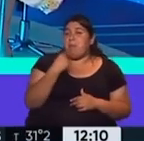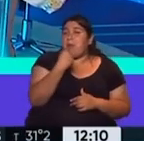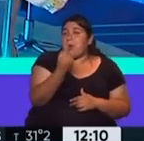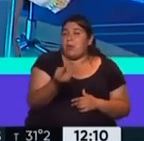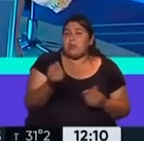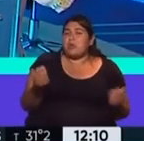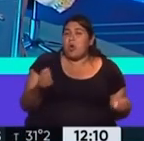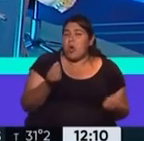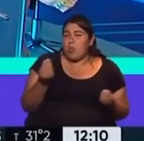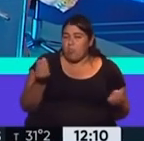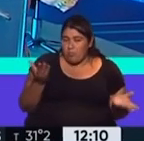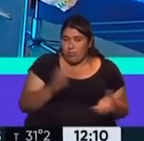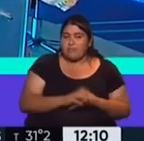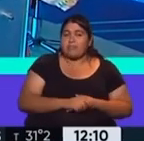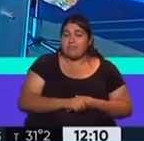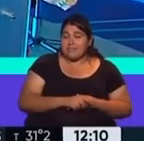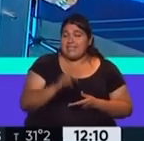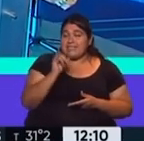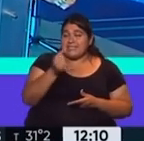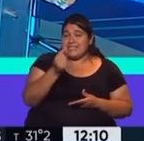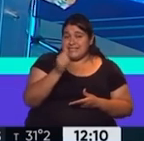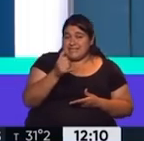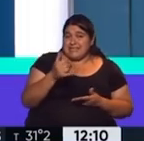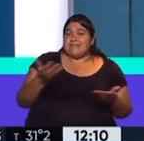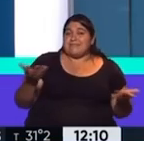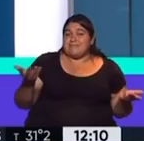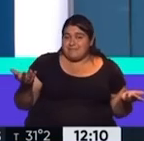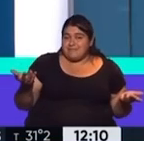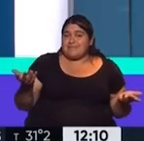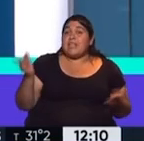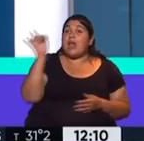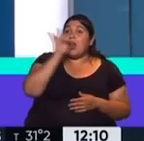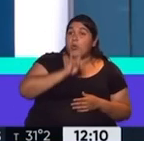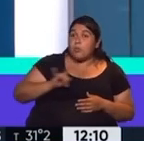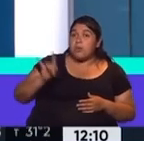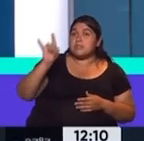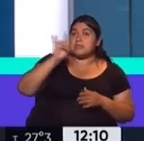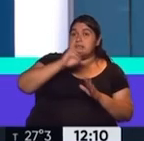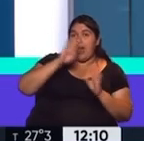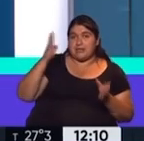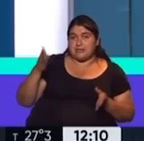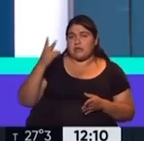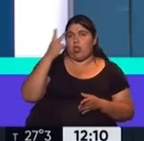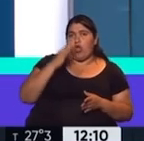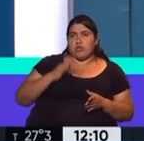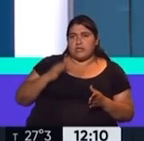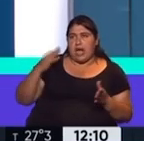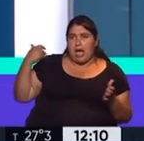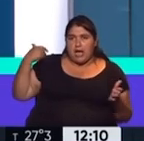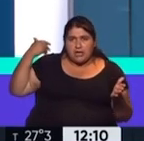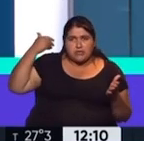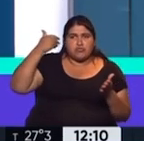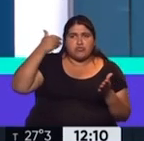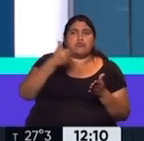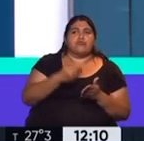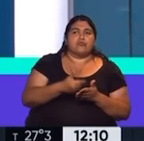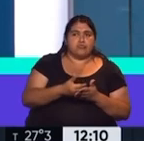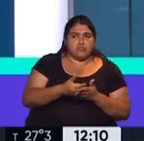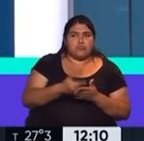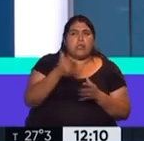a ver si realmente la universidad después de dos años de haber estado con